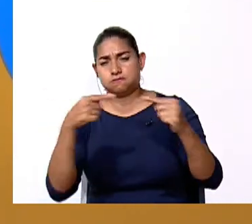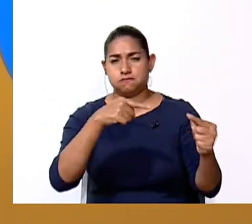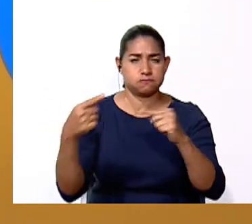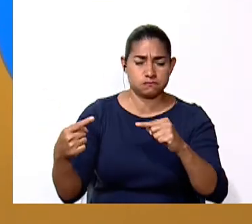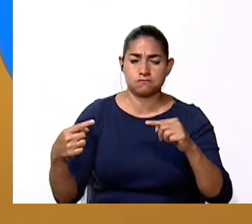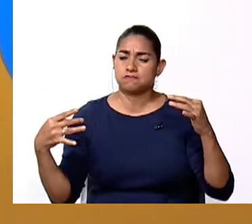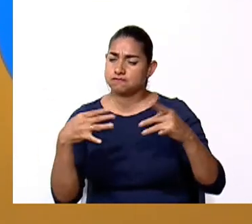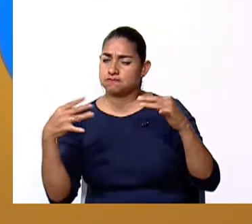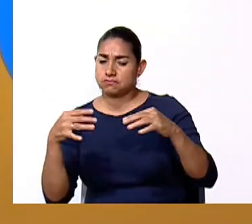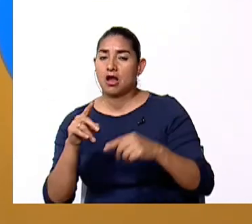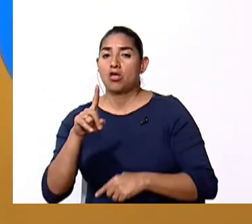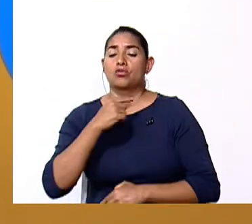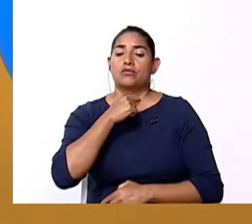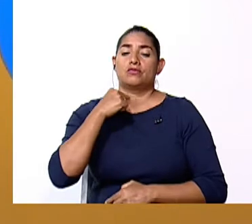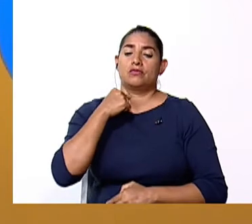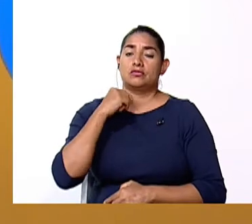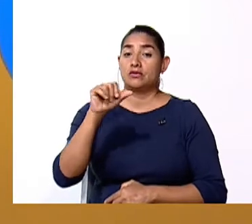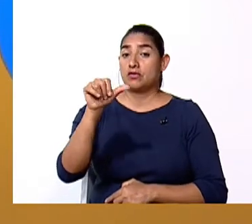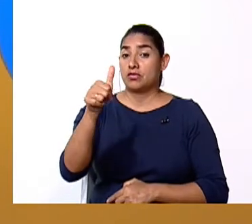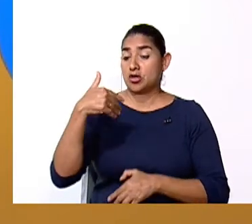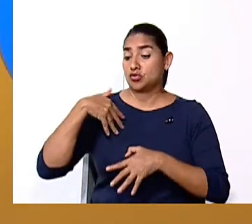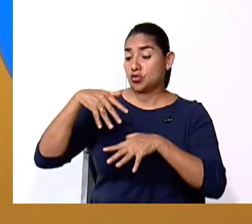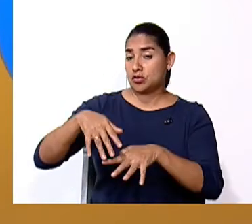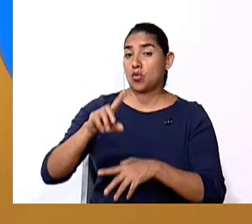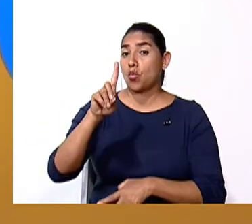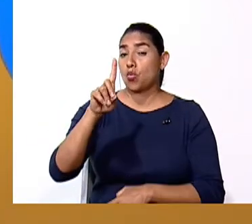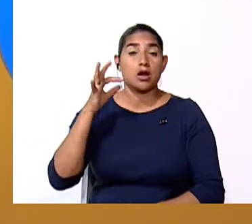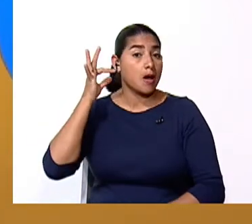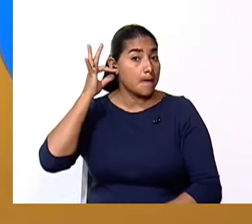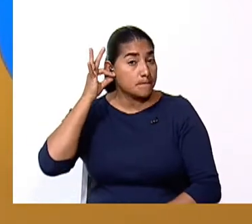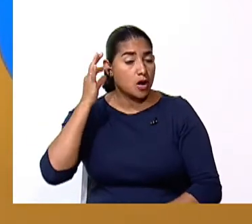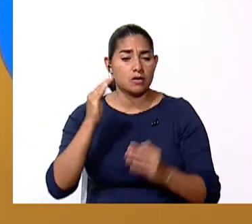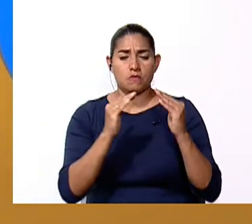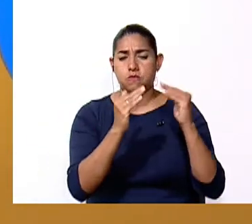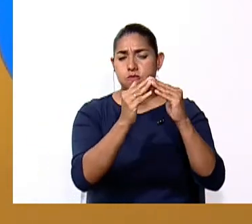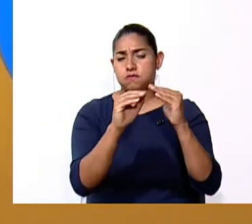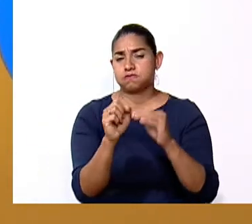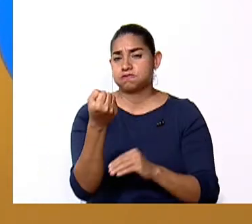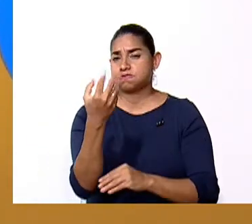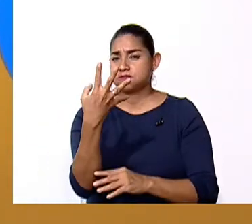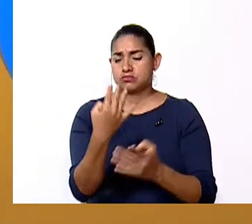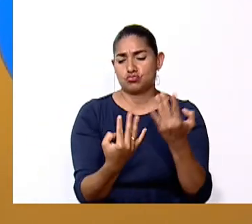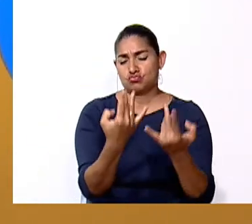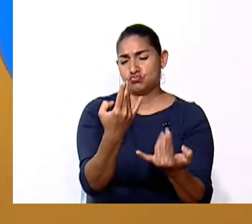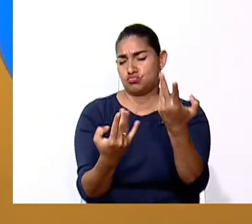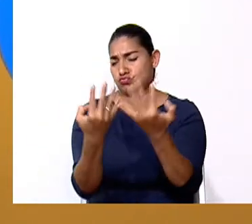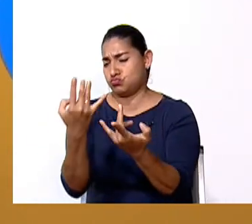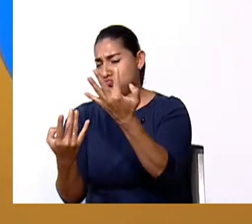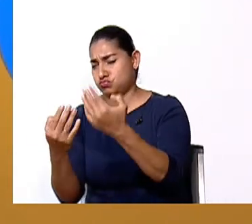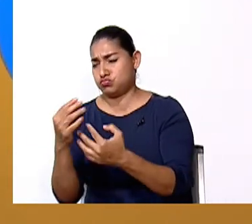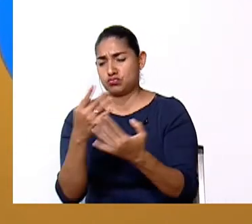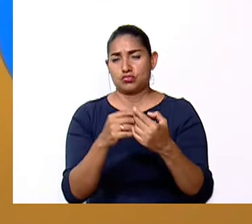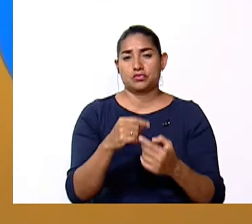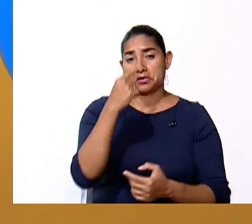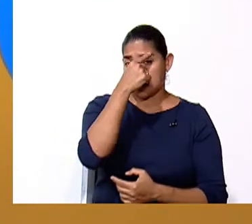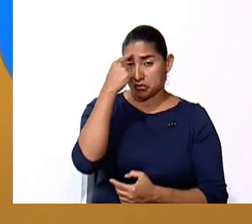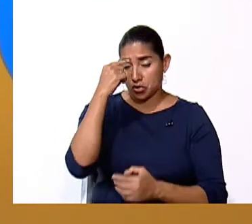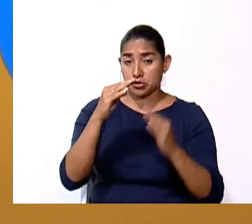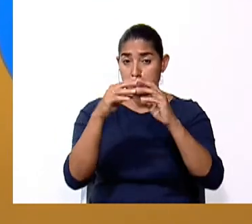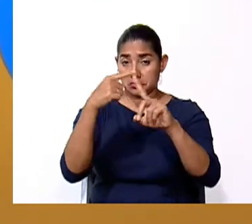muchos de los poblados de nuestros aborígenes habían disminuido y para el siglo XVIII quedaban todavía